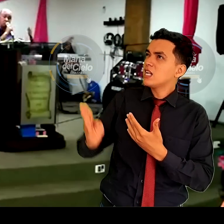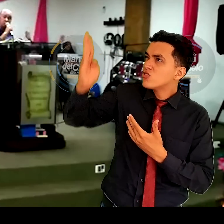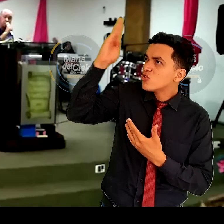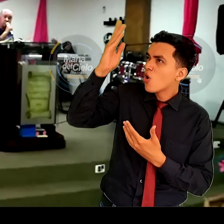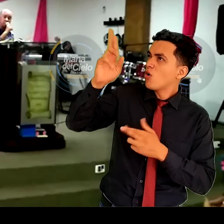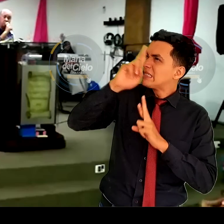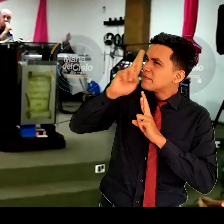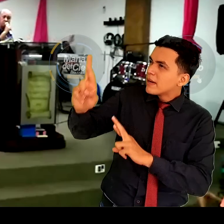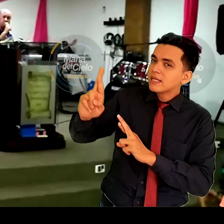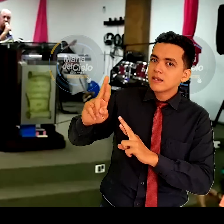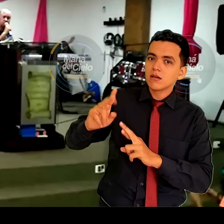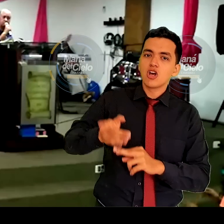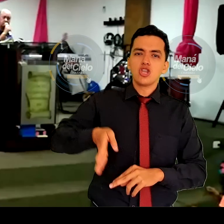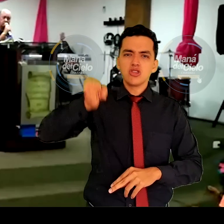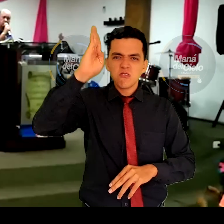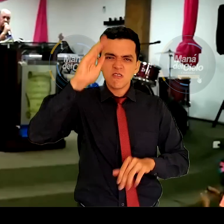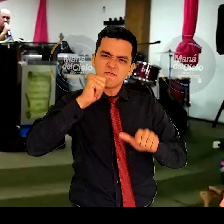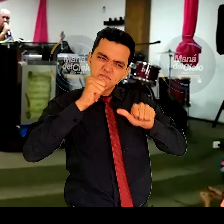todo.